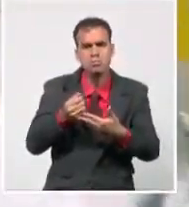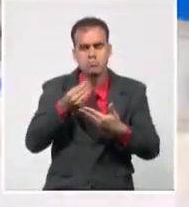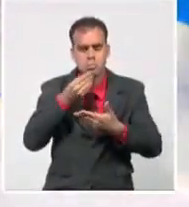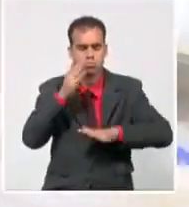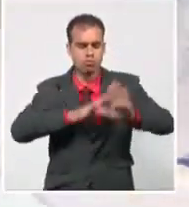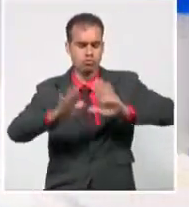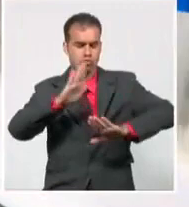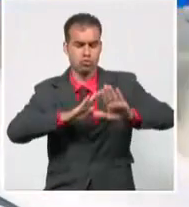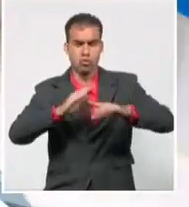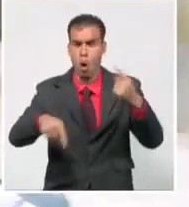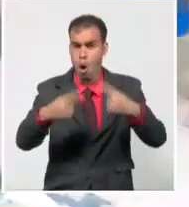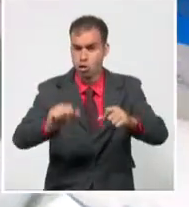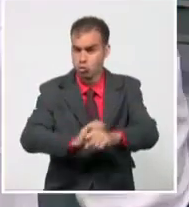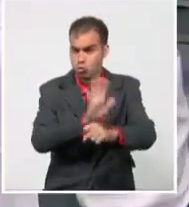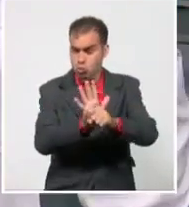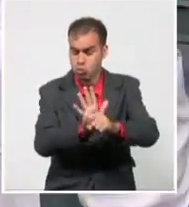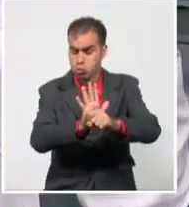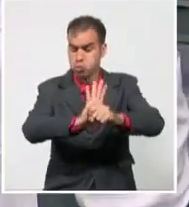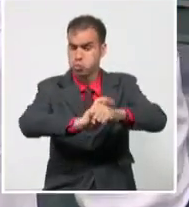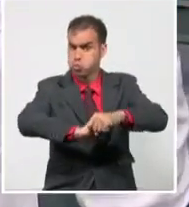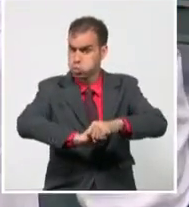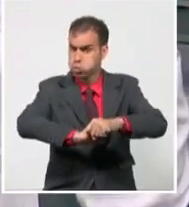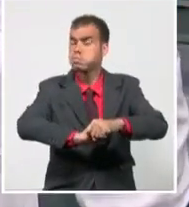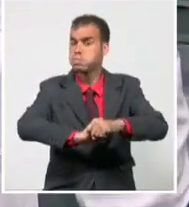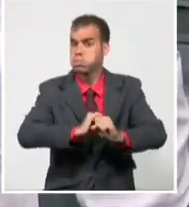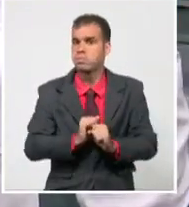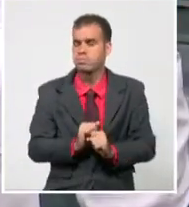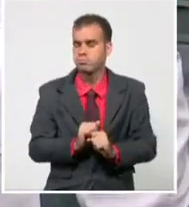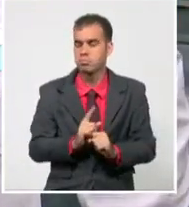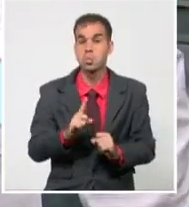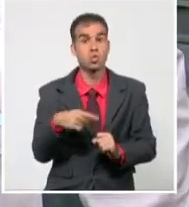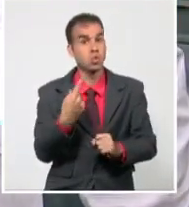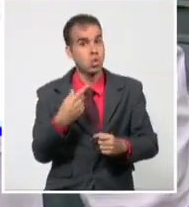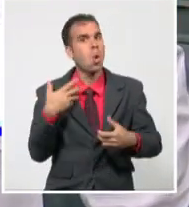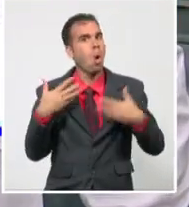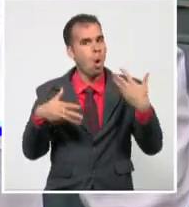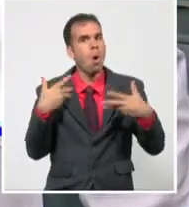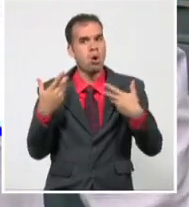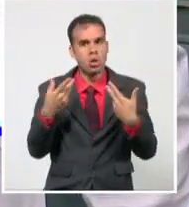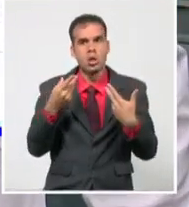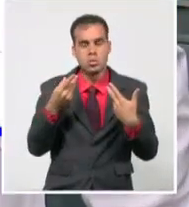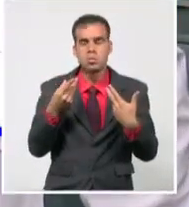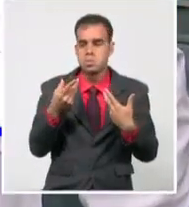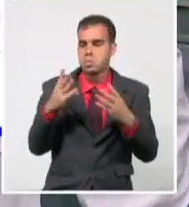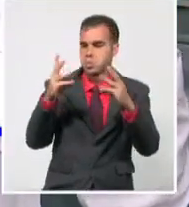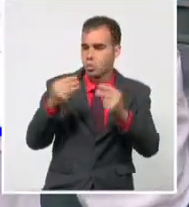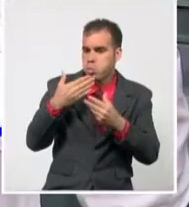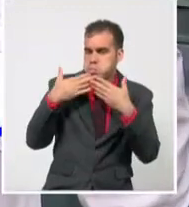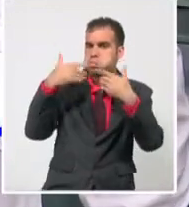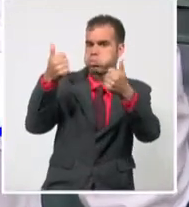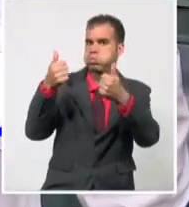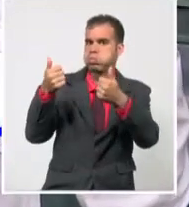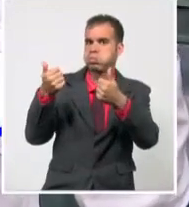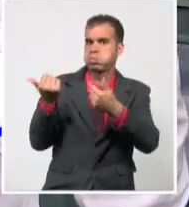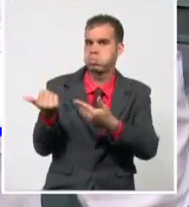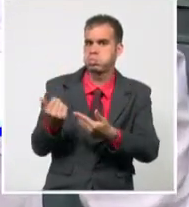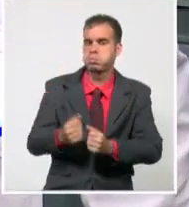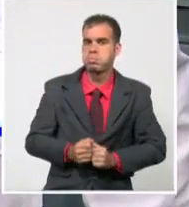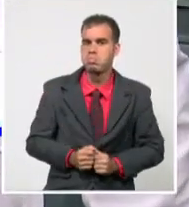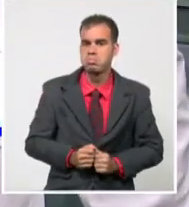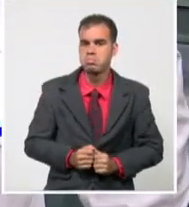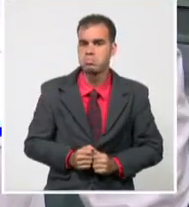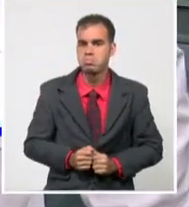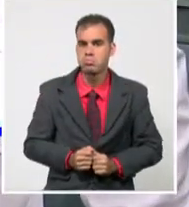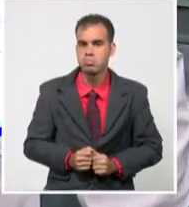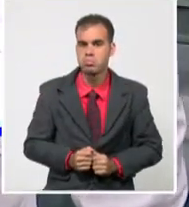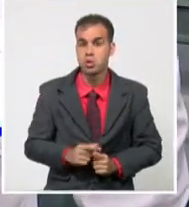la enfermedad de la COVID-19. Estamos muy contentos realmente de llegar a este resultado, ¿no? Que nos va a permitir, entre otras cosas, bueno, primero poder